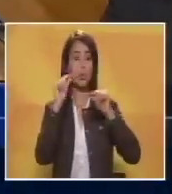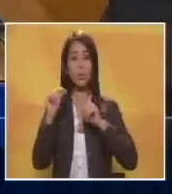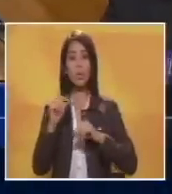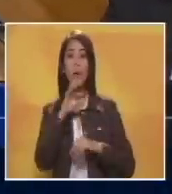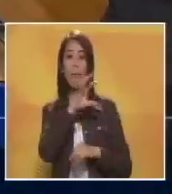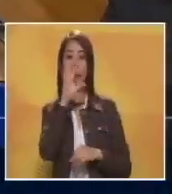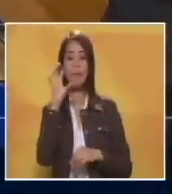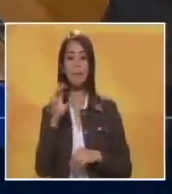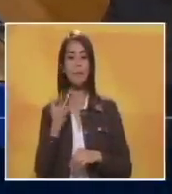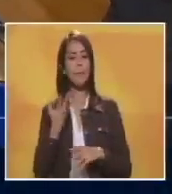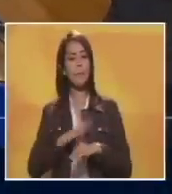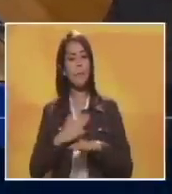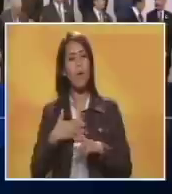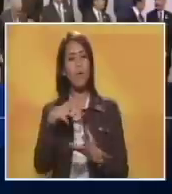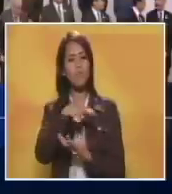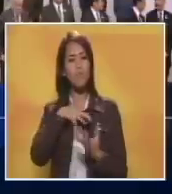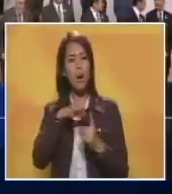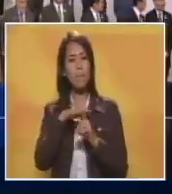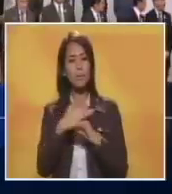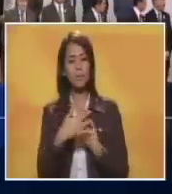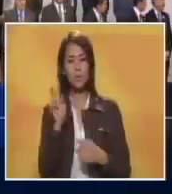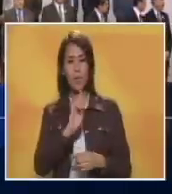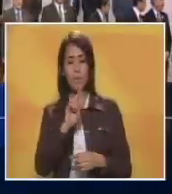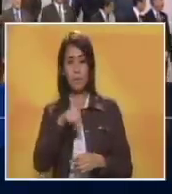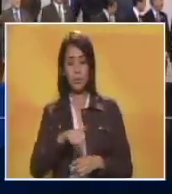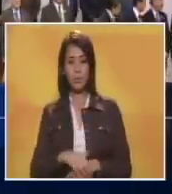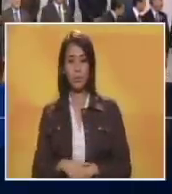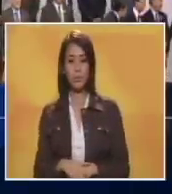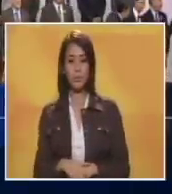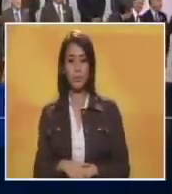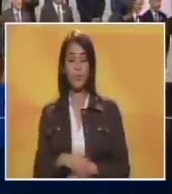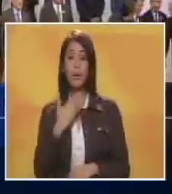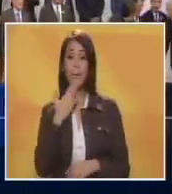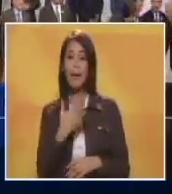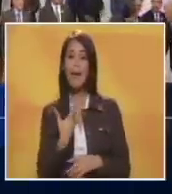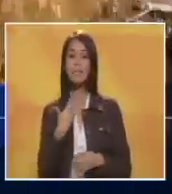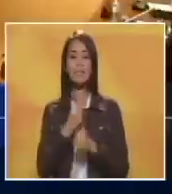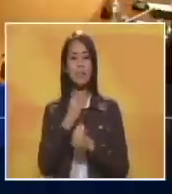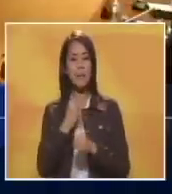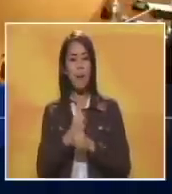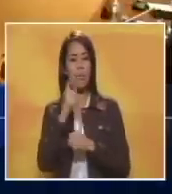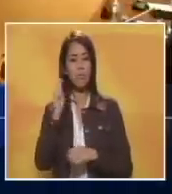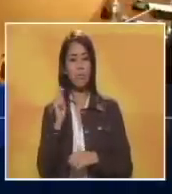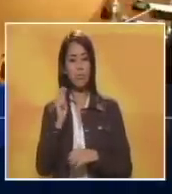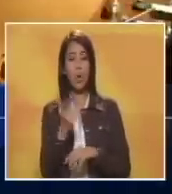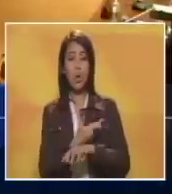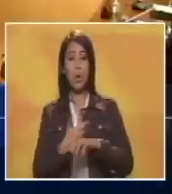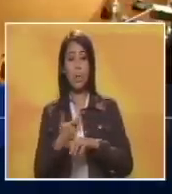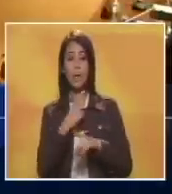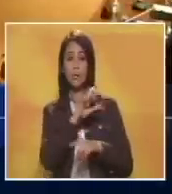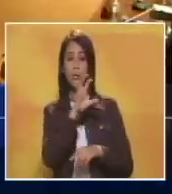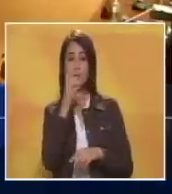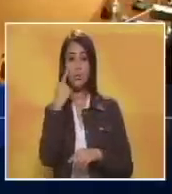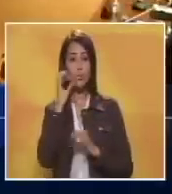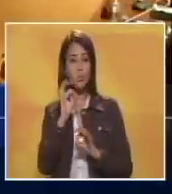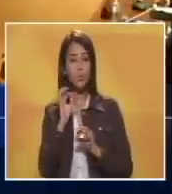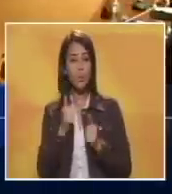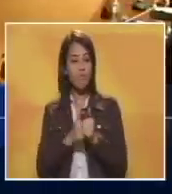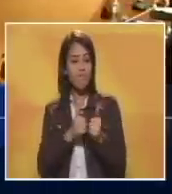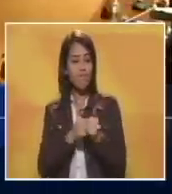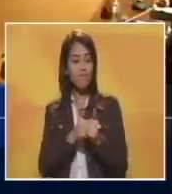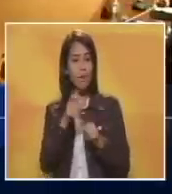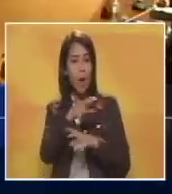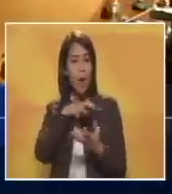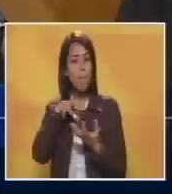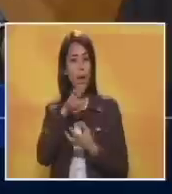países debido a la crisis que atraviesa la nación. Afirmó que gracias a la labor parlamentaria, los gobiernos del mundo siguen muy de cerca los problemas